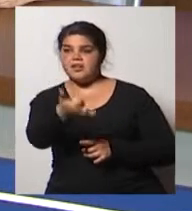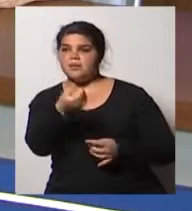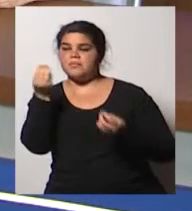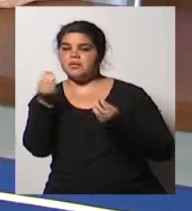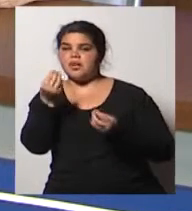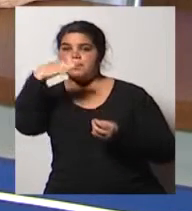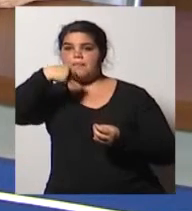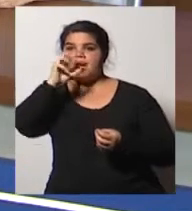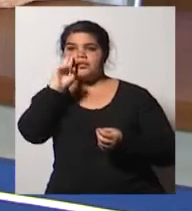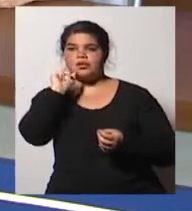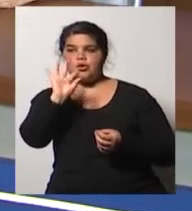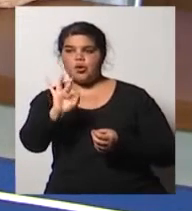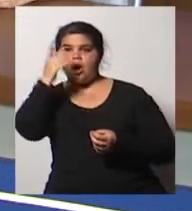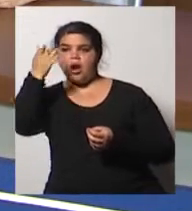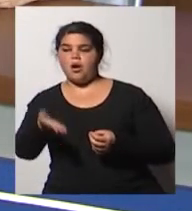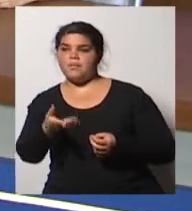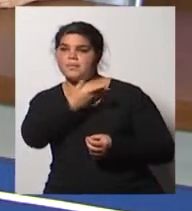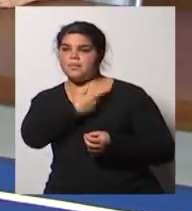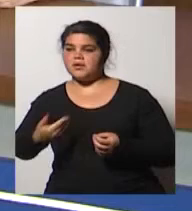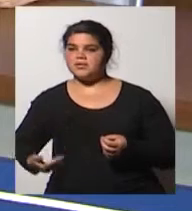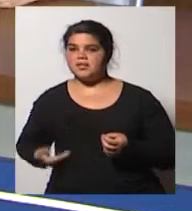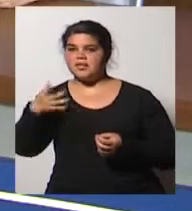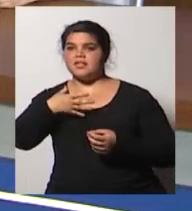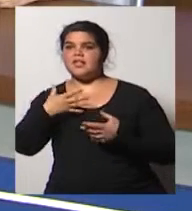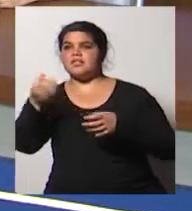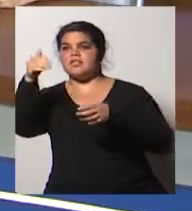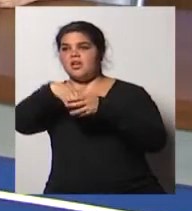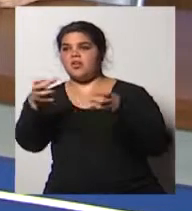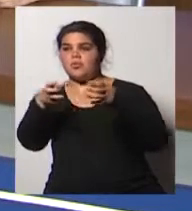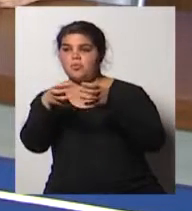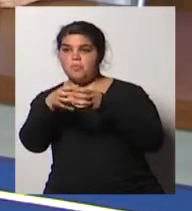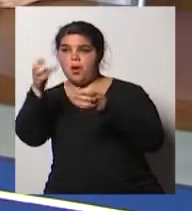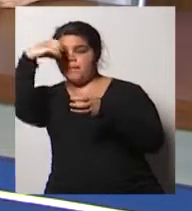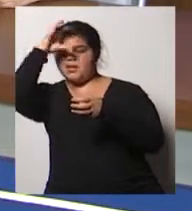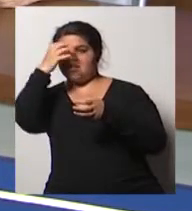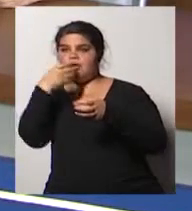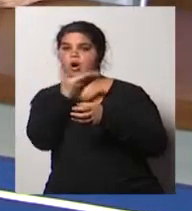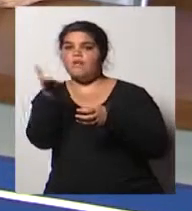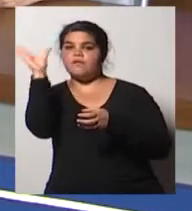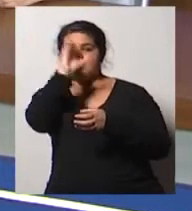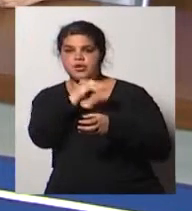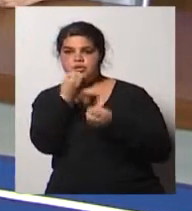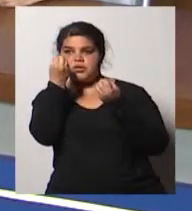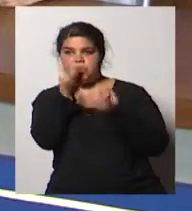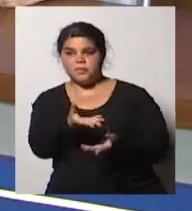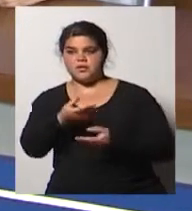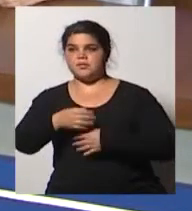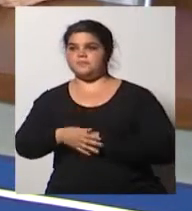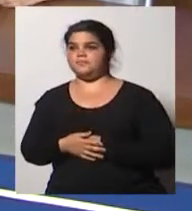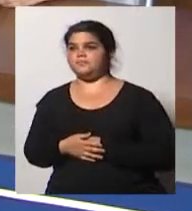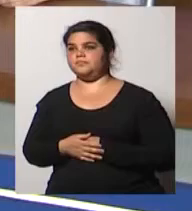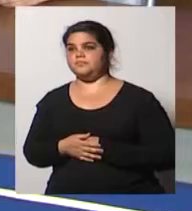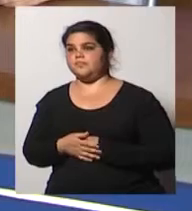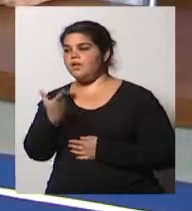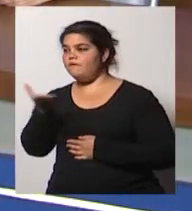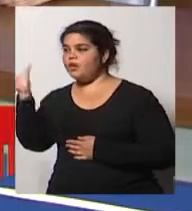Mario Chabert, quien es presidente de la Cámara Mendocina de Empresarios Mineros. Mario, buenas noches. Ignacio Esteller por Señal U lo saluda. ¿Cómo le va?